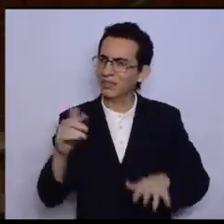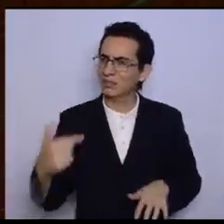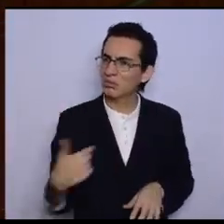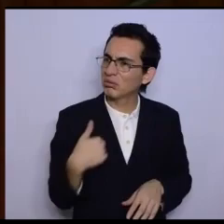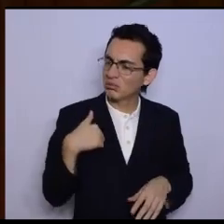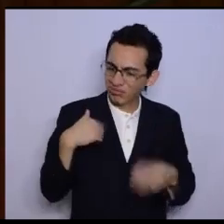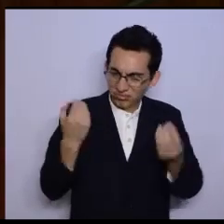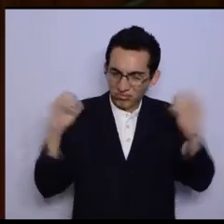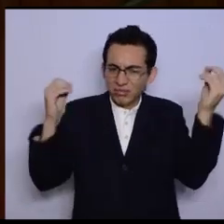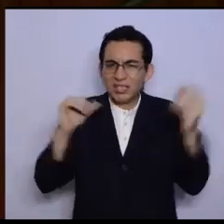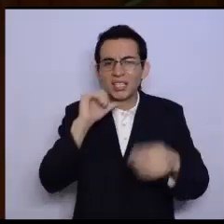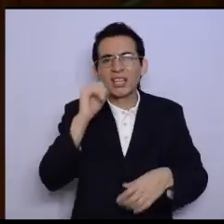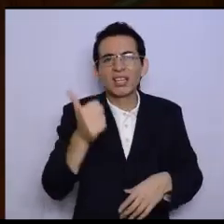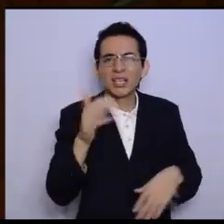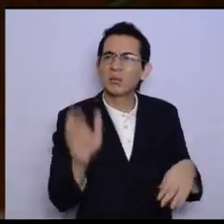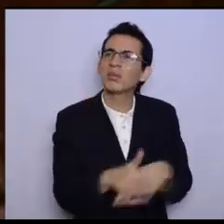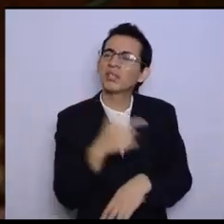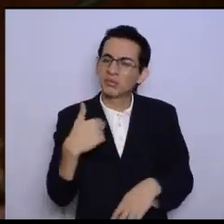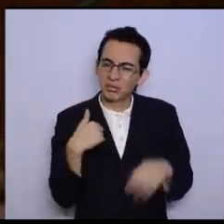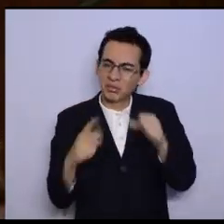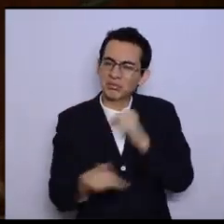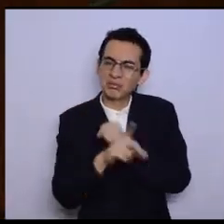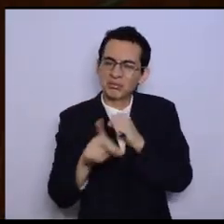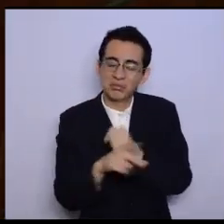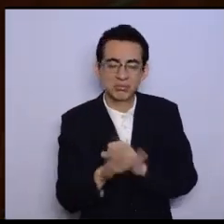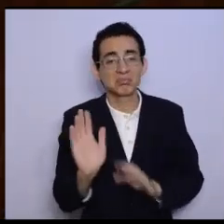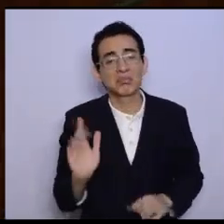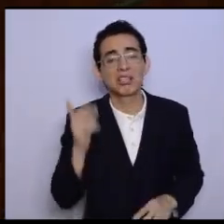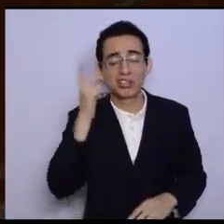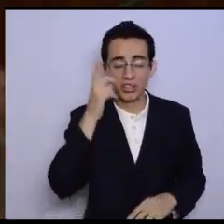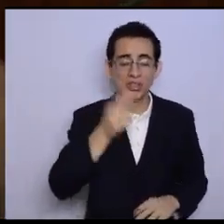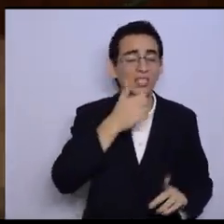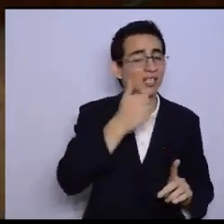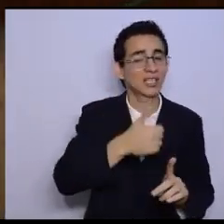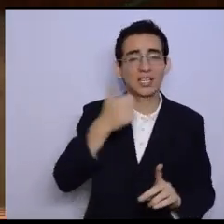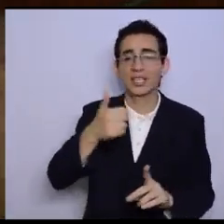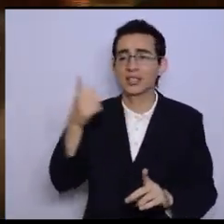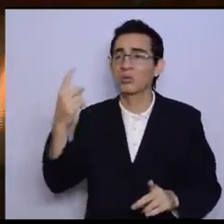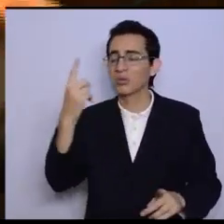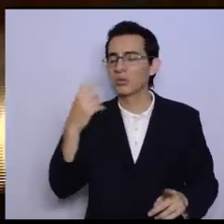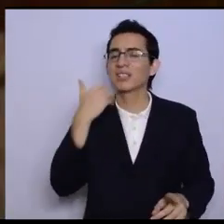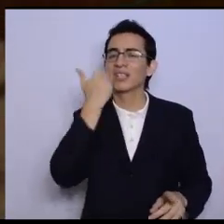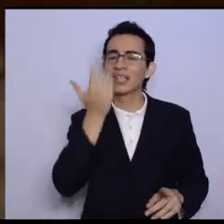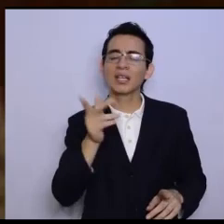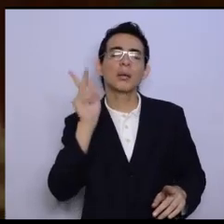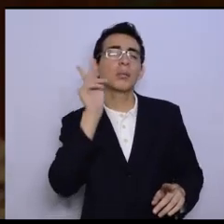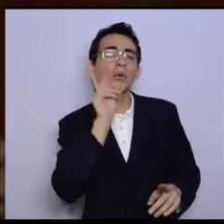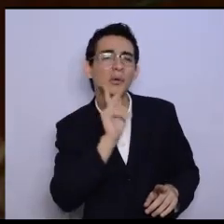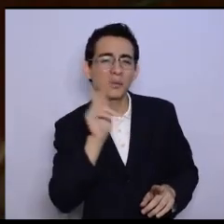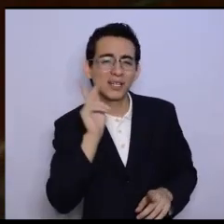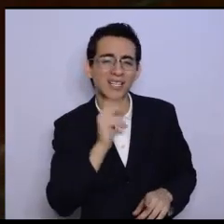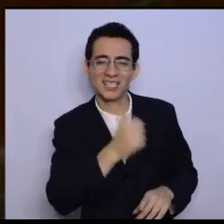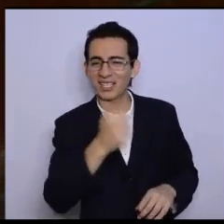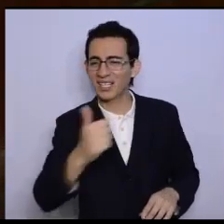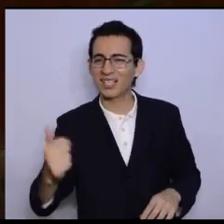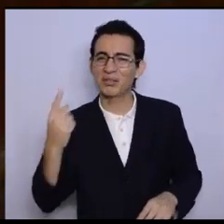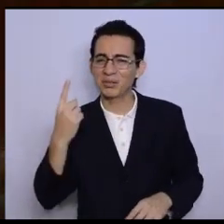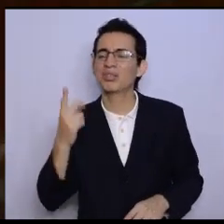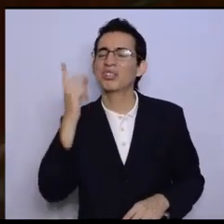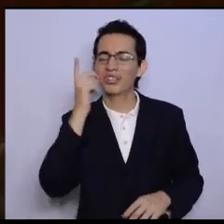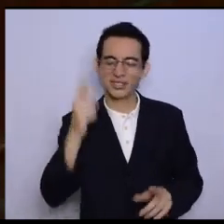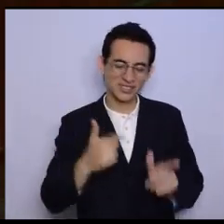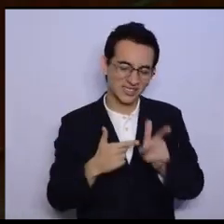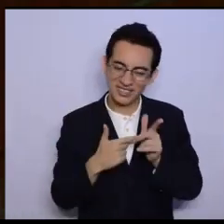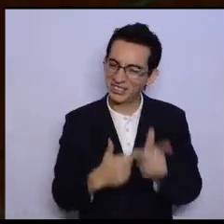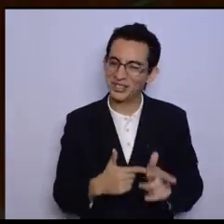Bueno, cae al mar y dice que Jehová tenía preparado un gran pez que tragase a Jonás. Dios siguió tratando con